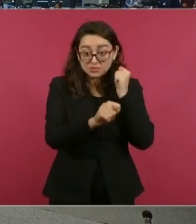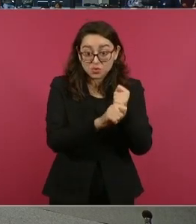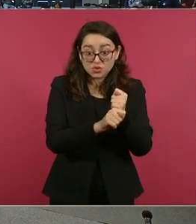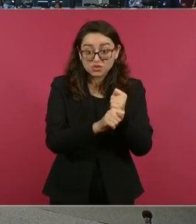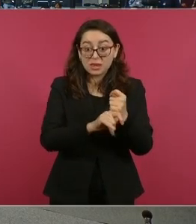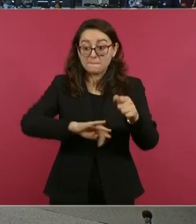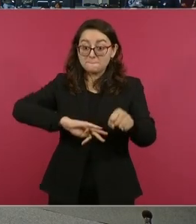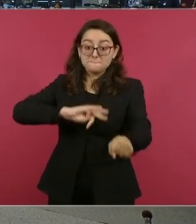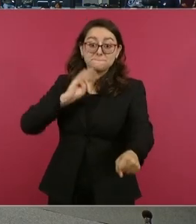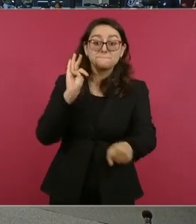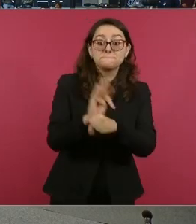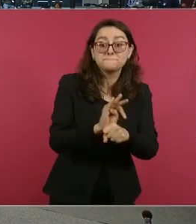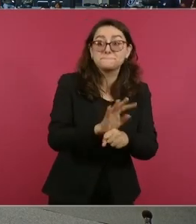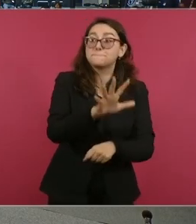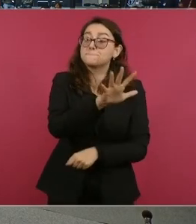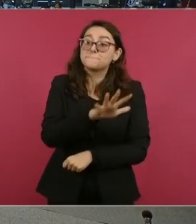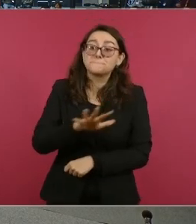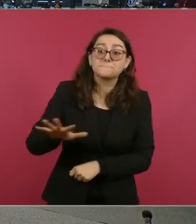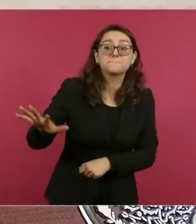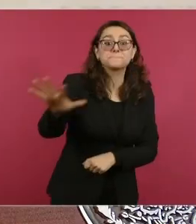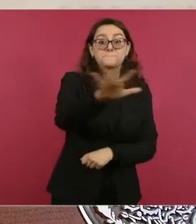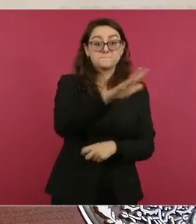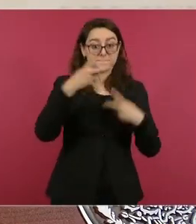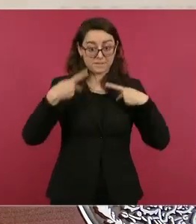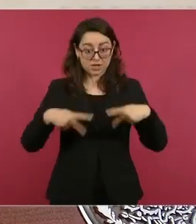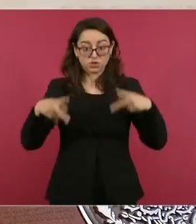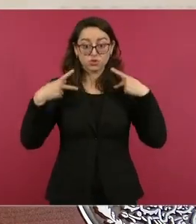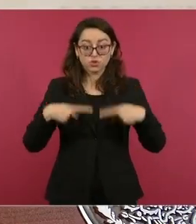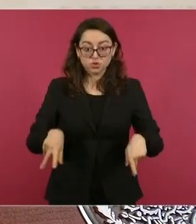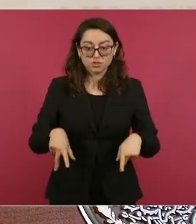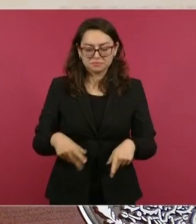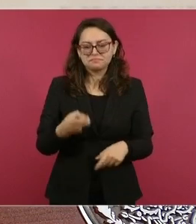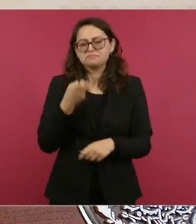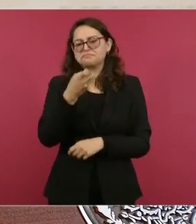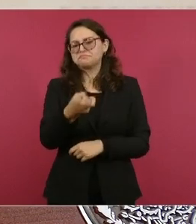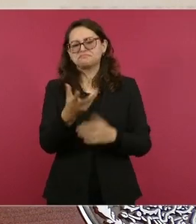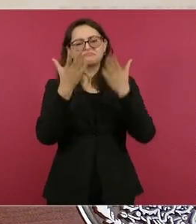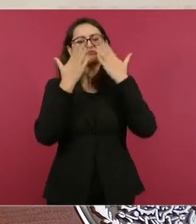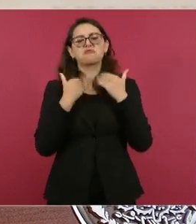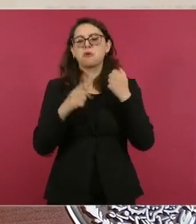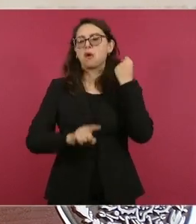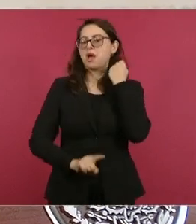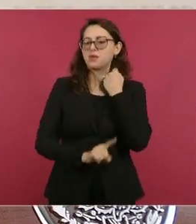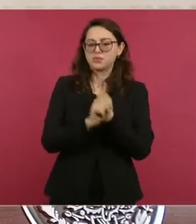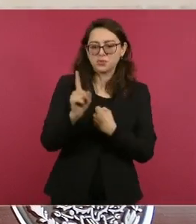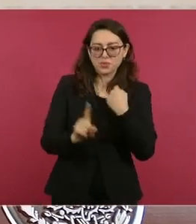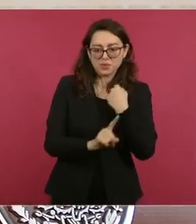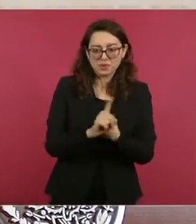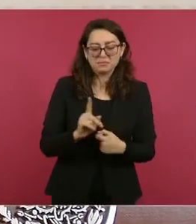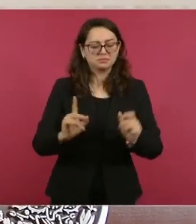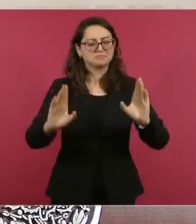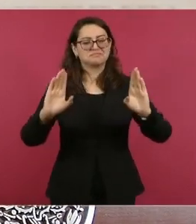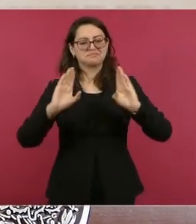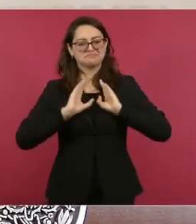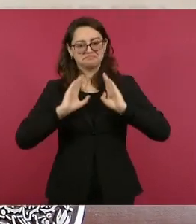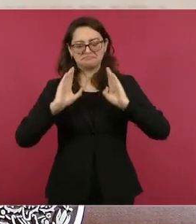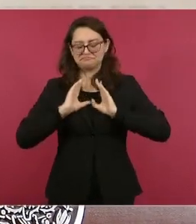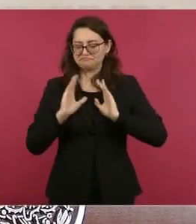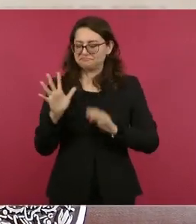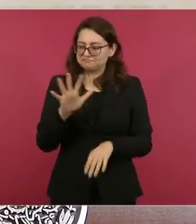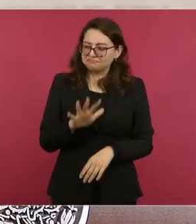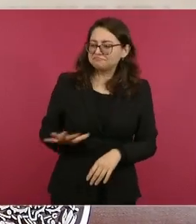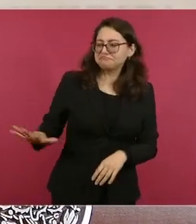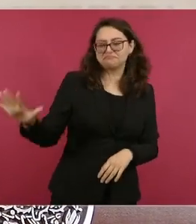del pueblo. Entonces, no va a haber ningún problema. Las Fuerzas Armadas son muy